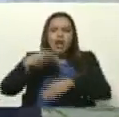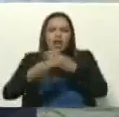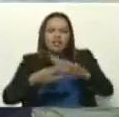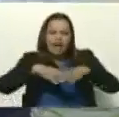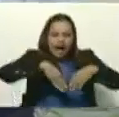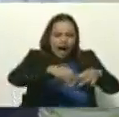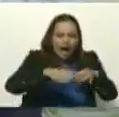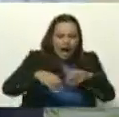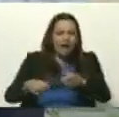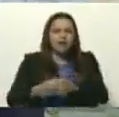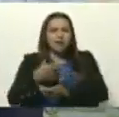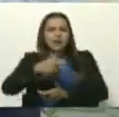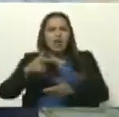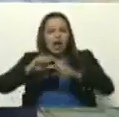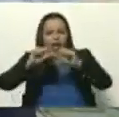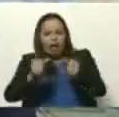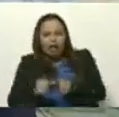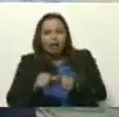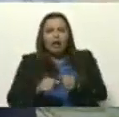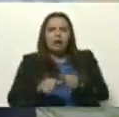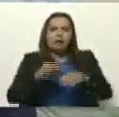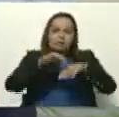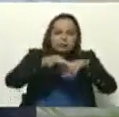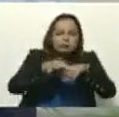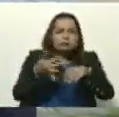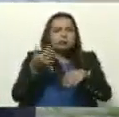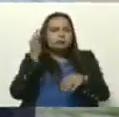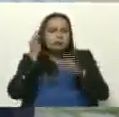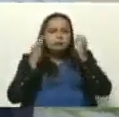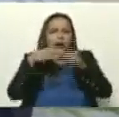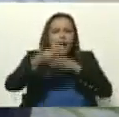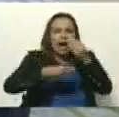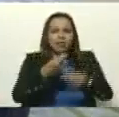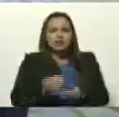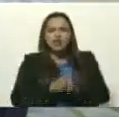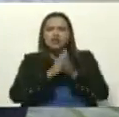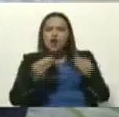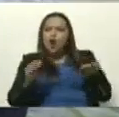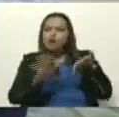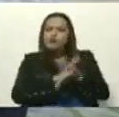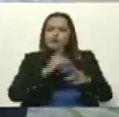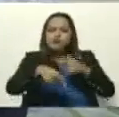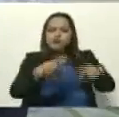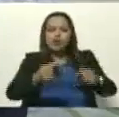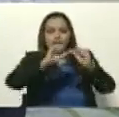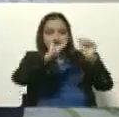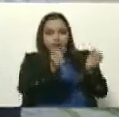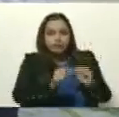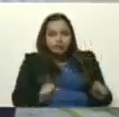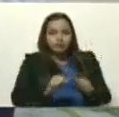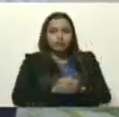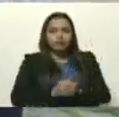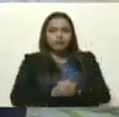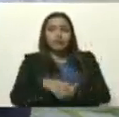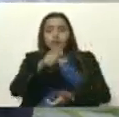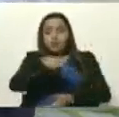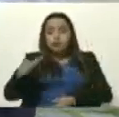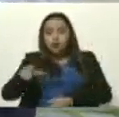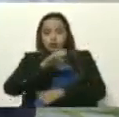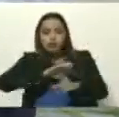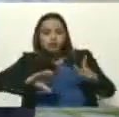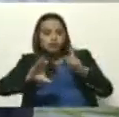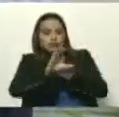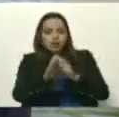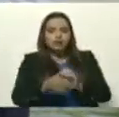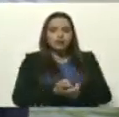palas orfebres todas las ramas desde la parte artística de la creación de los cultores y cultoras para que